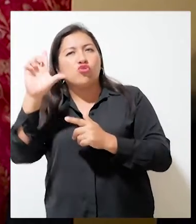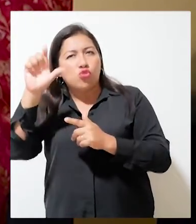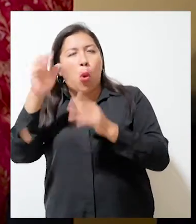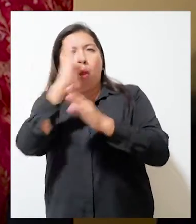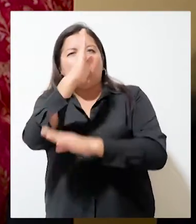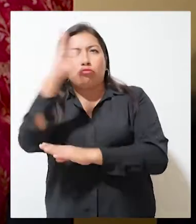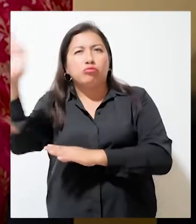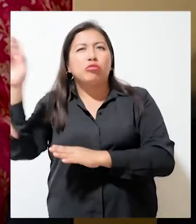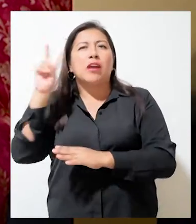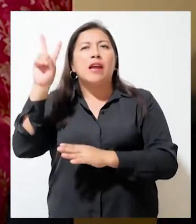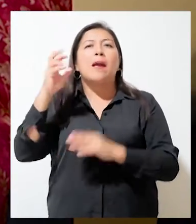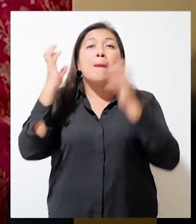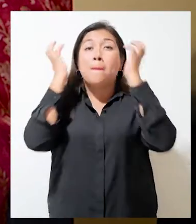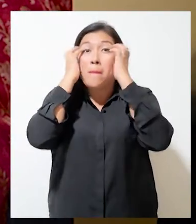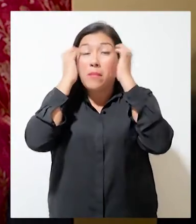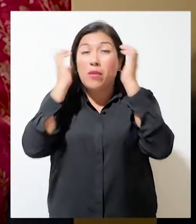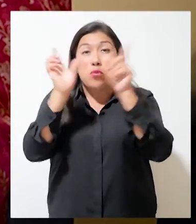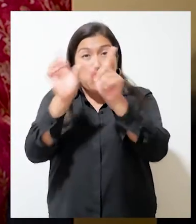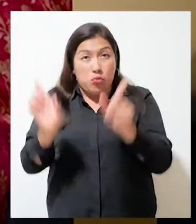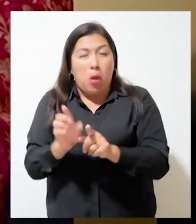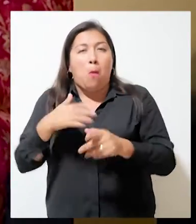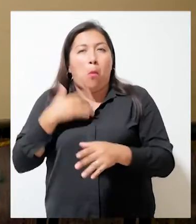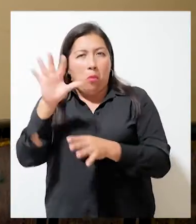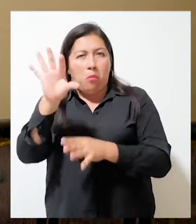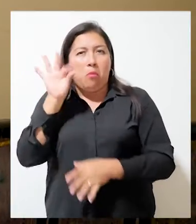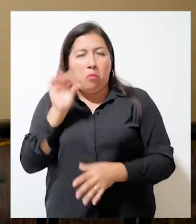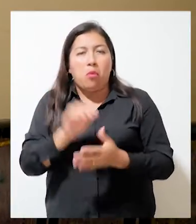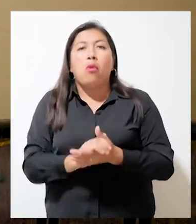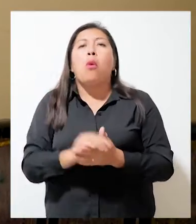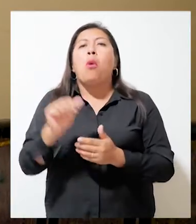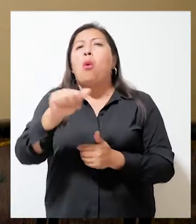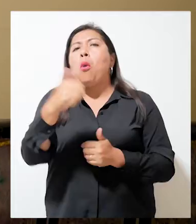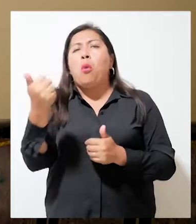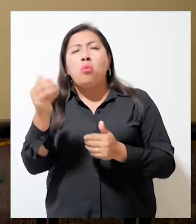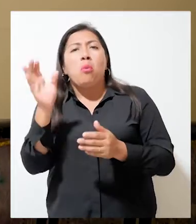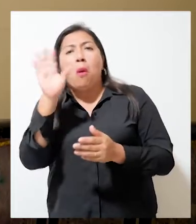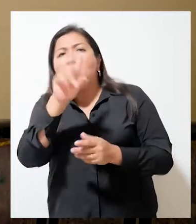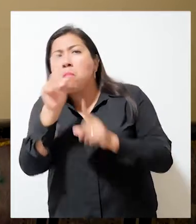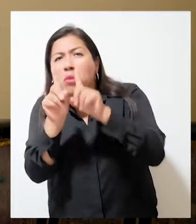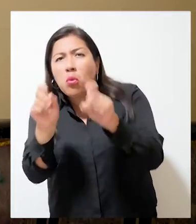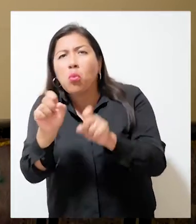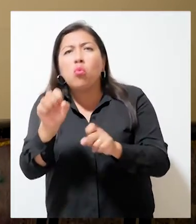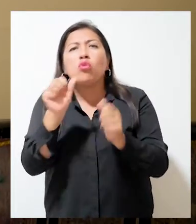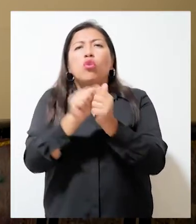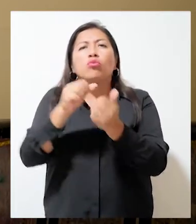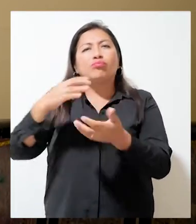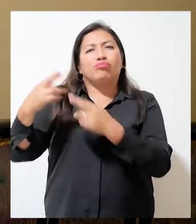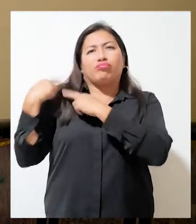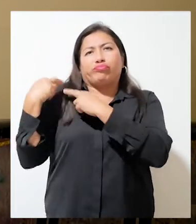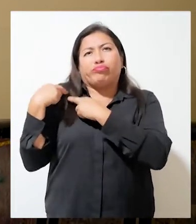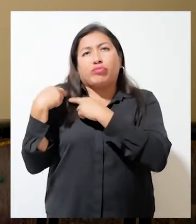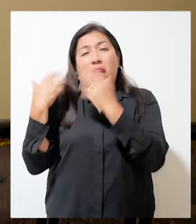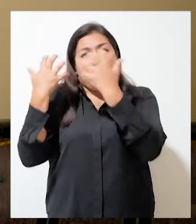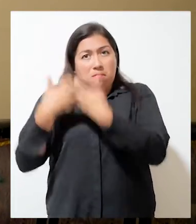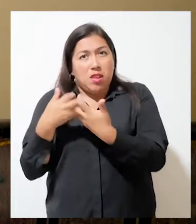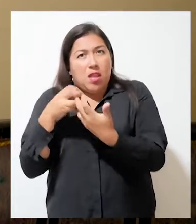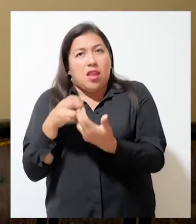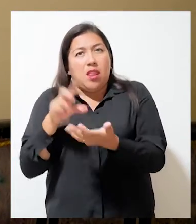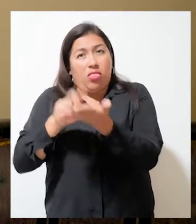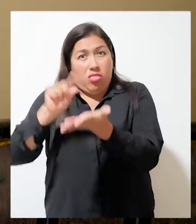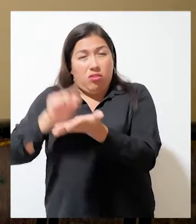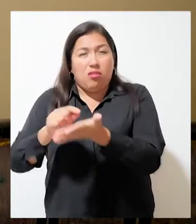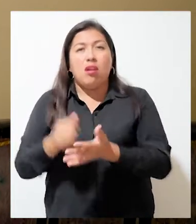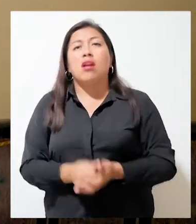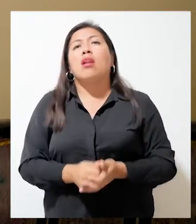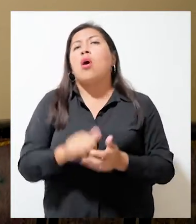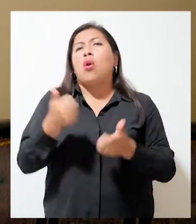que está en las librerías El Virrey de Miraflores y Comunitas, pero también lo pueden pedir con la editorial. Y si quieren saber un poco más sobre